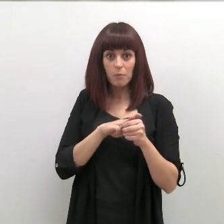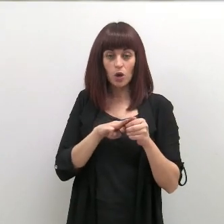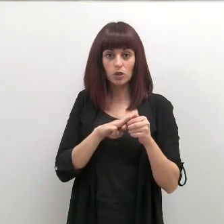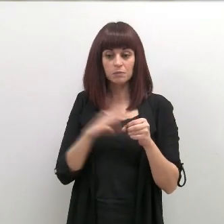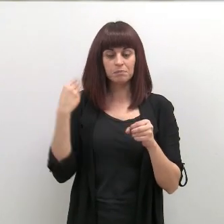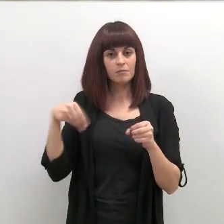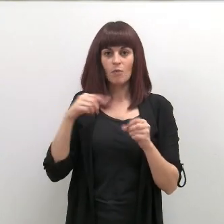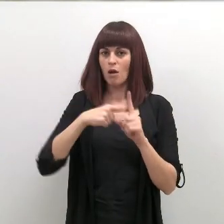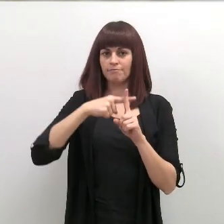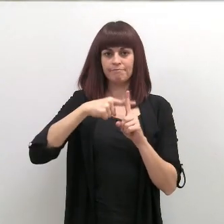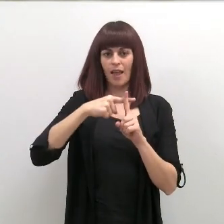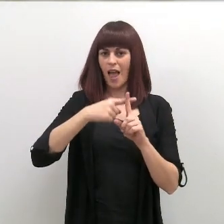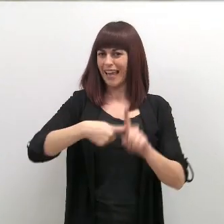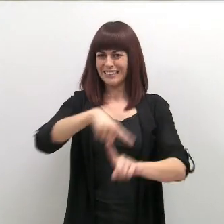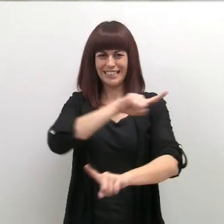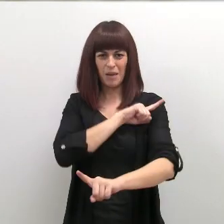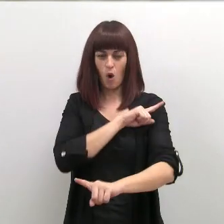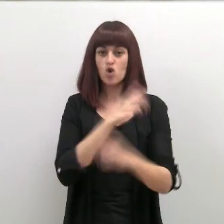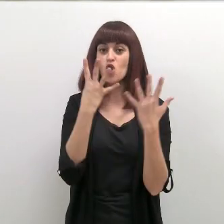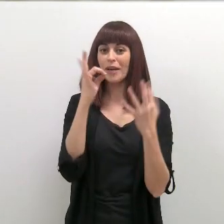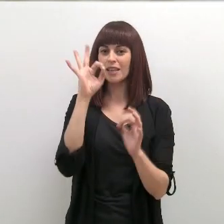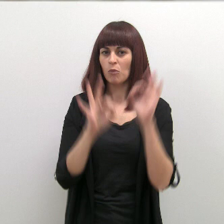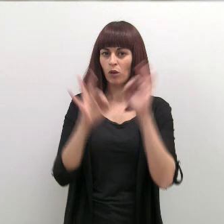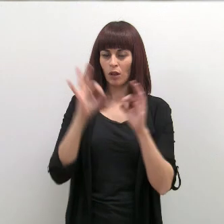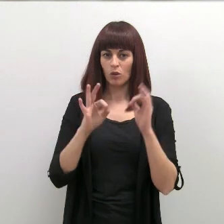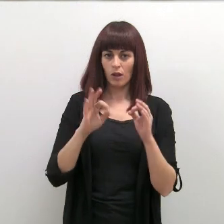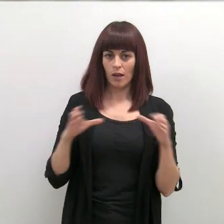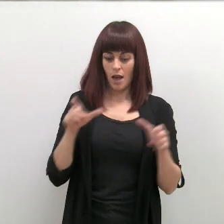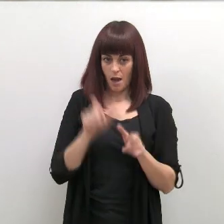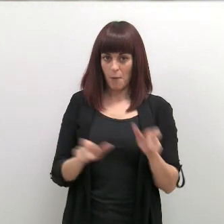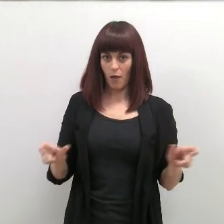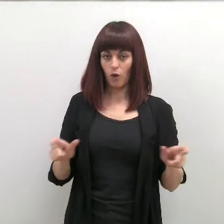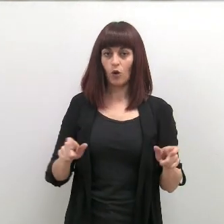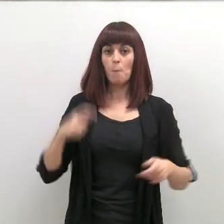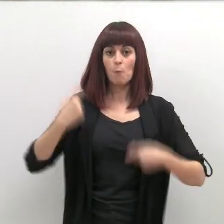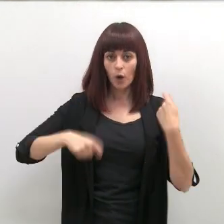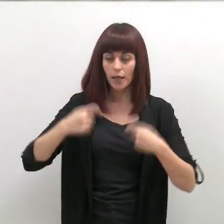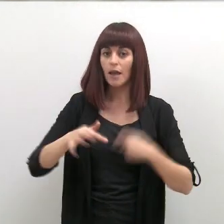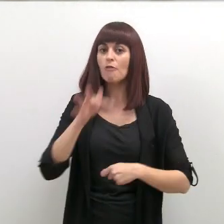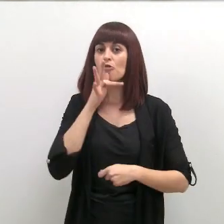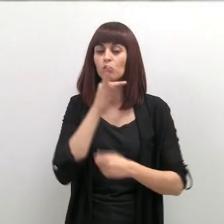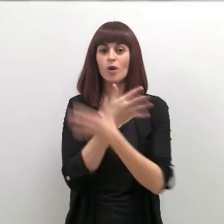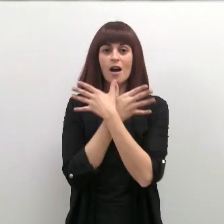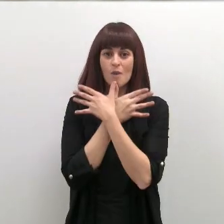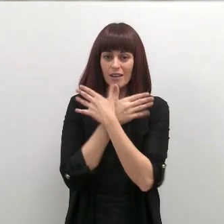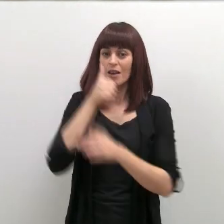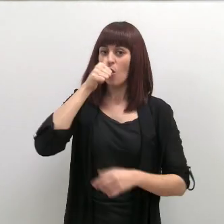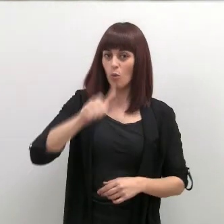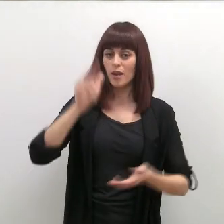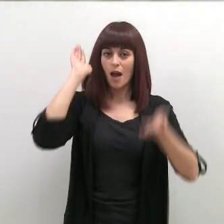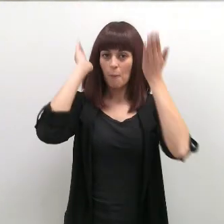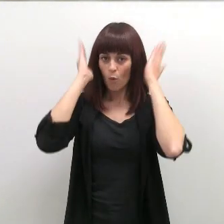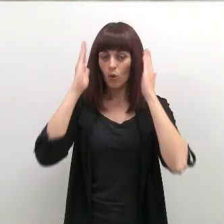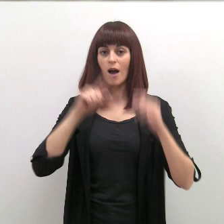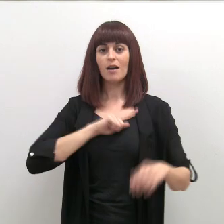nivel de alerta extremo, un 90% de la población de la región, en concreto Moratalla, Fortuna, Abanilla, Jumilla, Mula, Caravaca